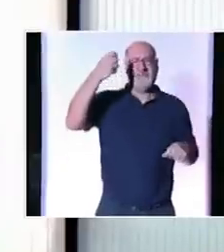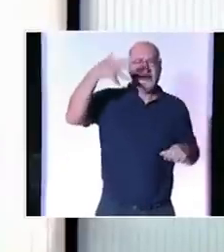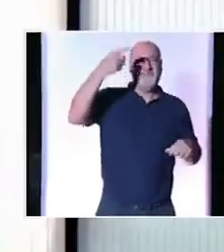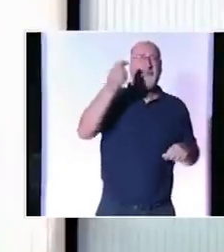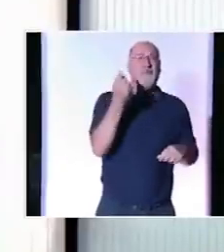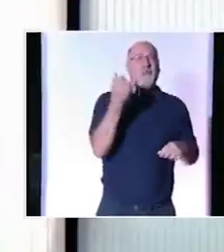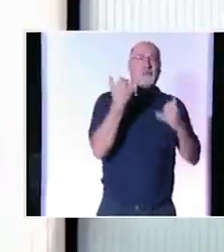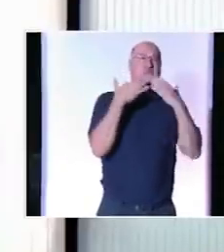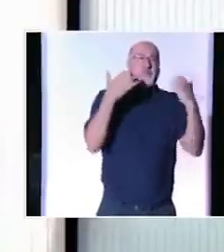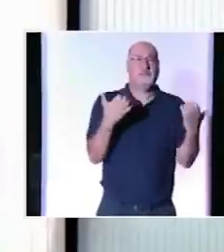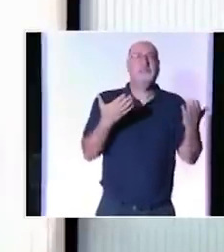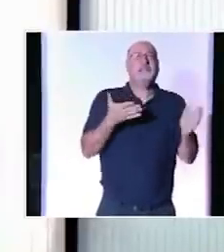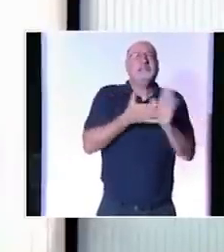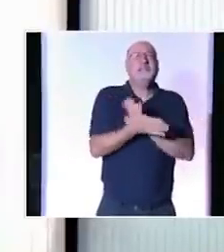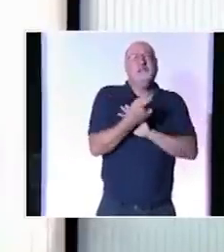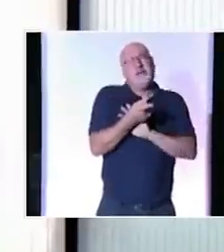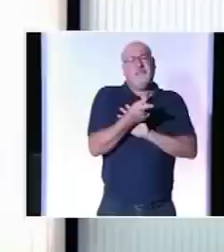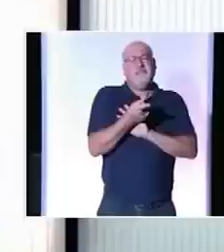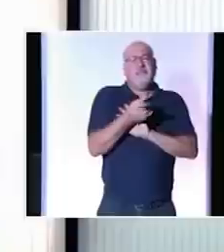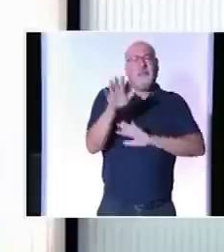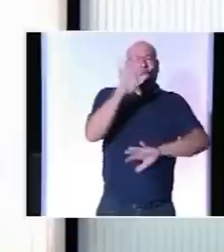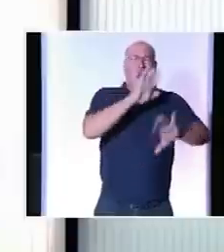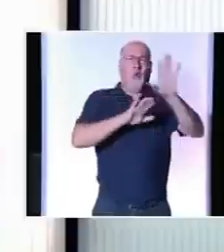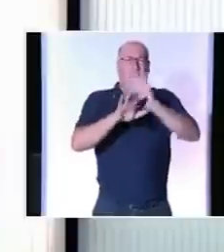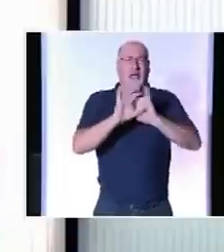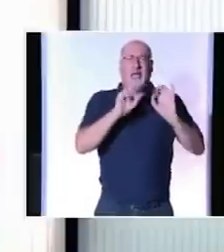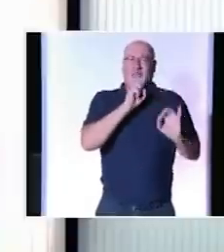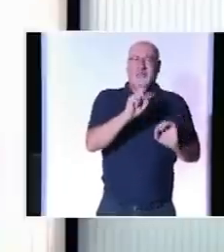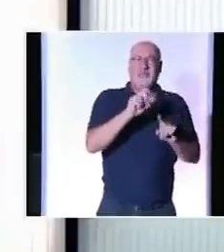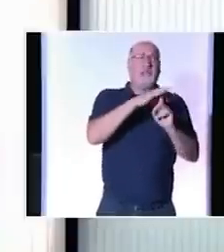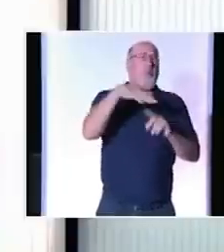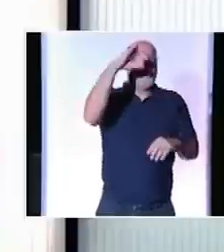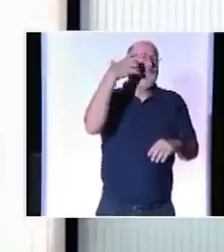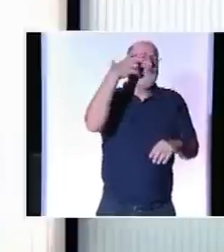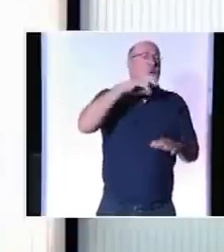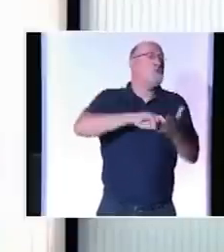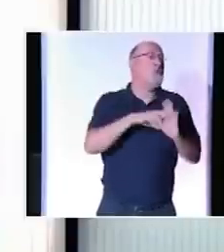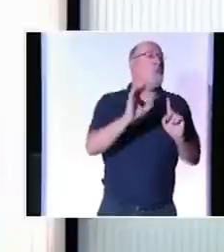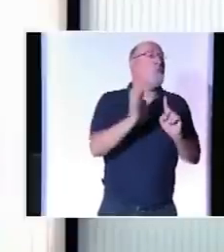sesgada, para no poner al gobierno en graves dificultades, porque